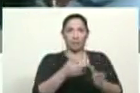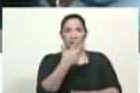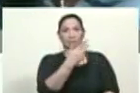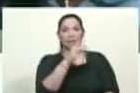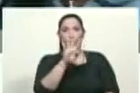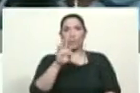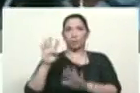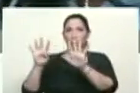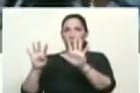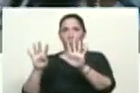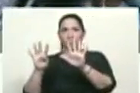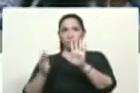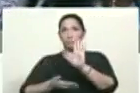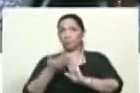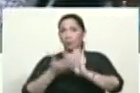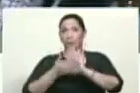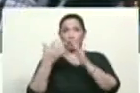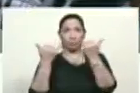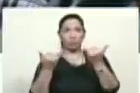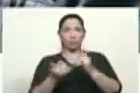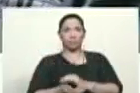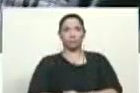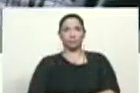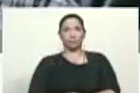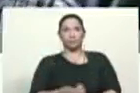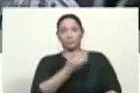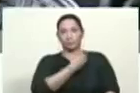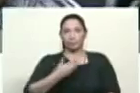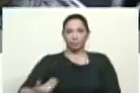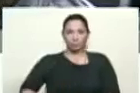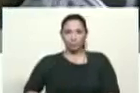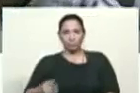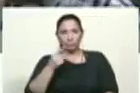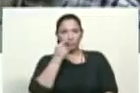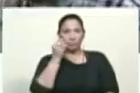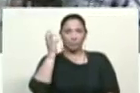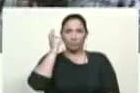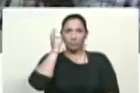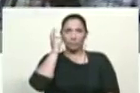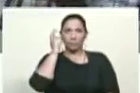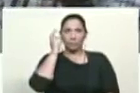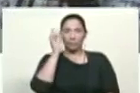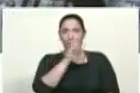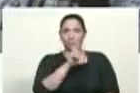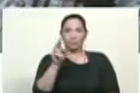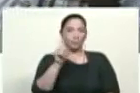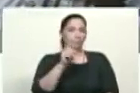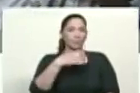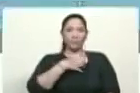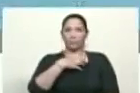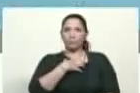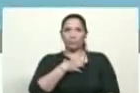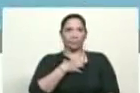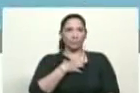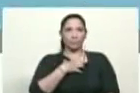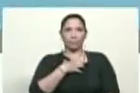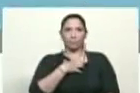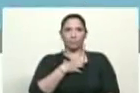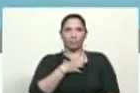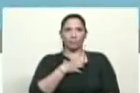importante para lo que viene ahora, ¿no? El presidente o presidenta de la República no podrá objetar la